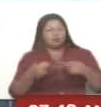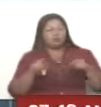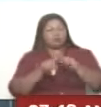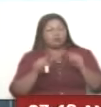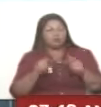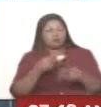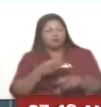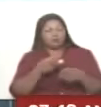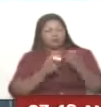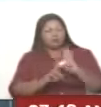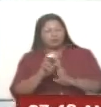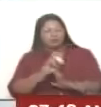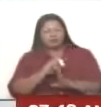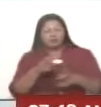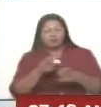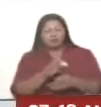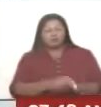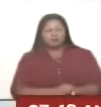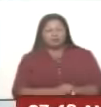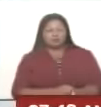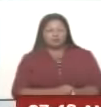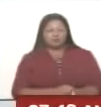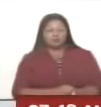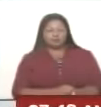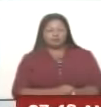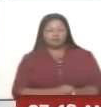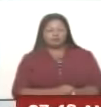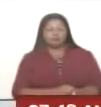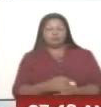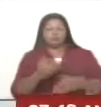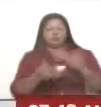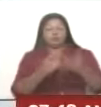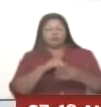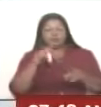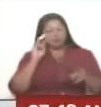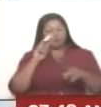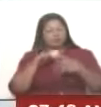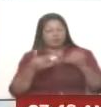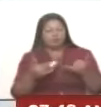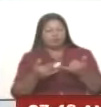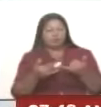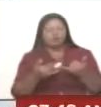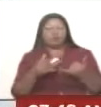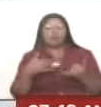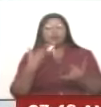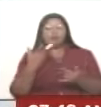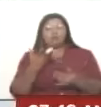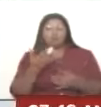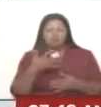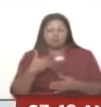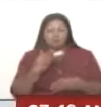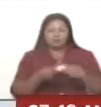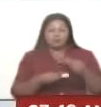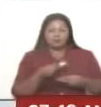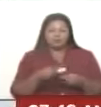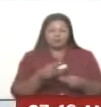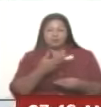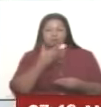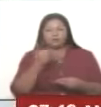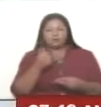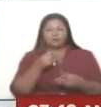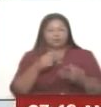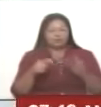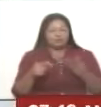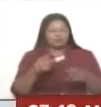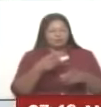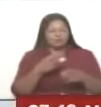al incremento de los ingresos. En la medida que tengamos altos ingresos, habrá la posibilidad de mejorar los